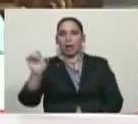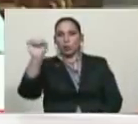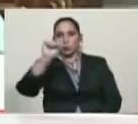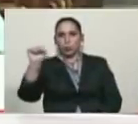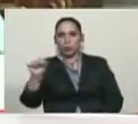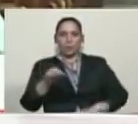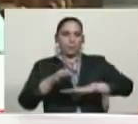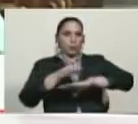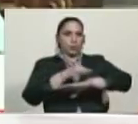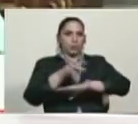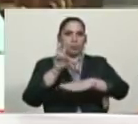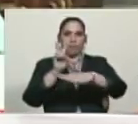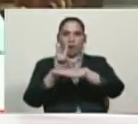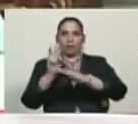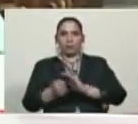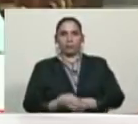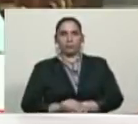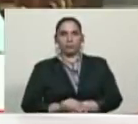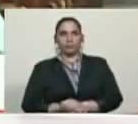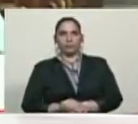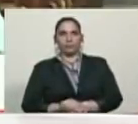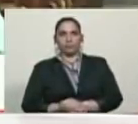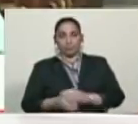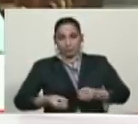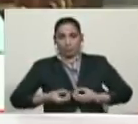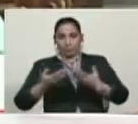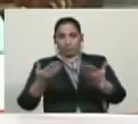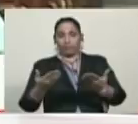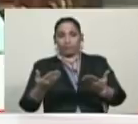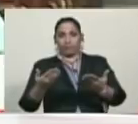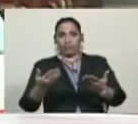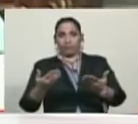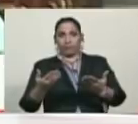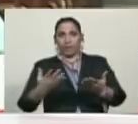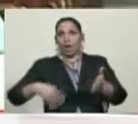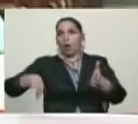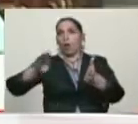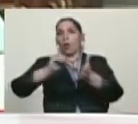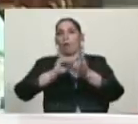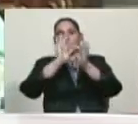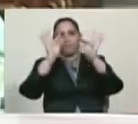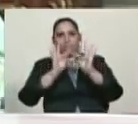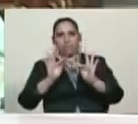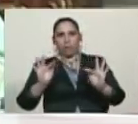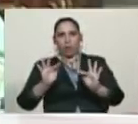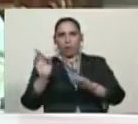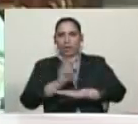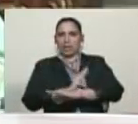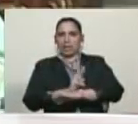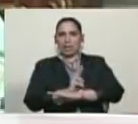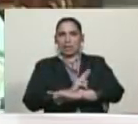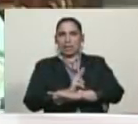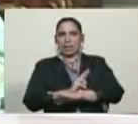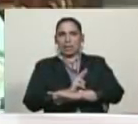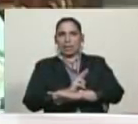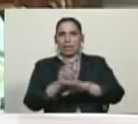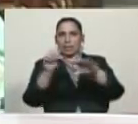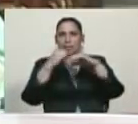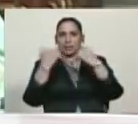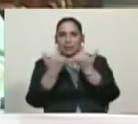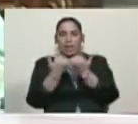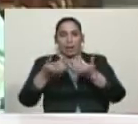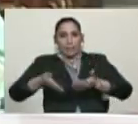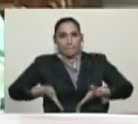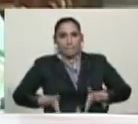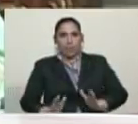vargas allá vamos a entregar para que sea reactivado de manera directa las salas de triaje de la sala de parto